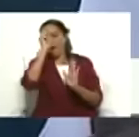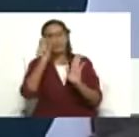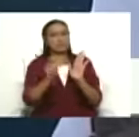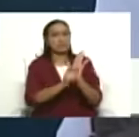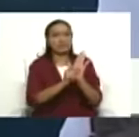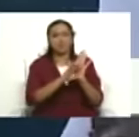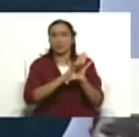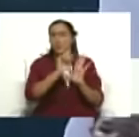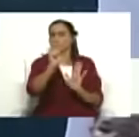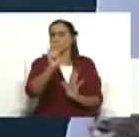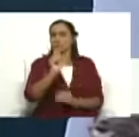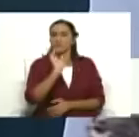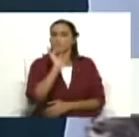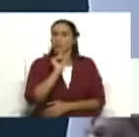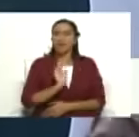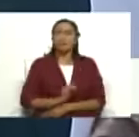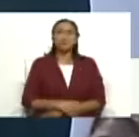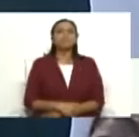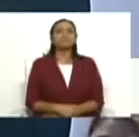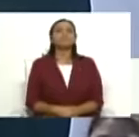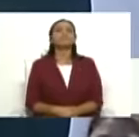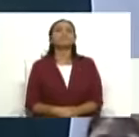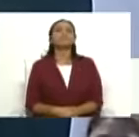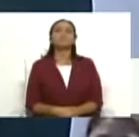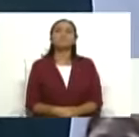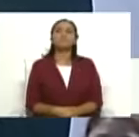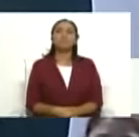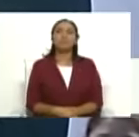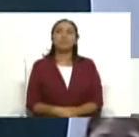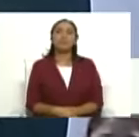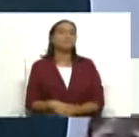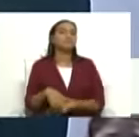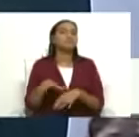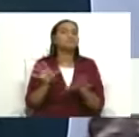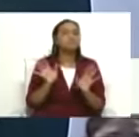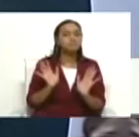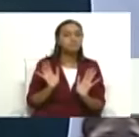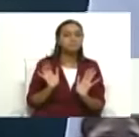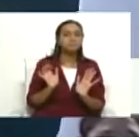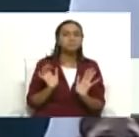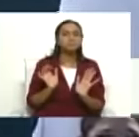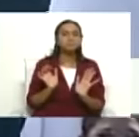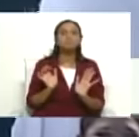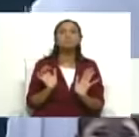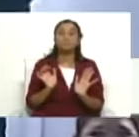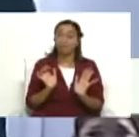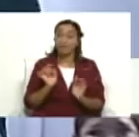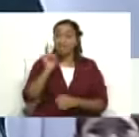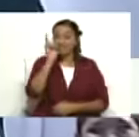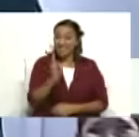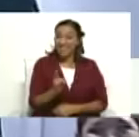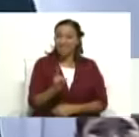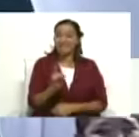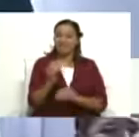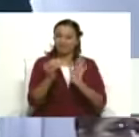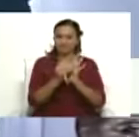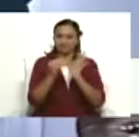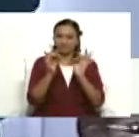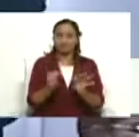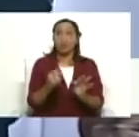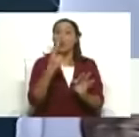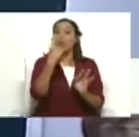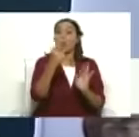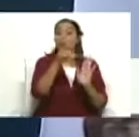juegan siempre con varias agendas. Aquí tiene que haber una sola agenda, la agenda